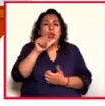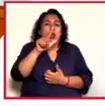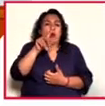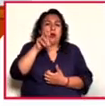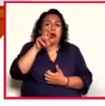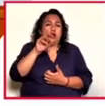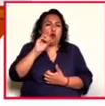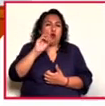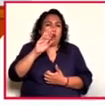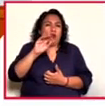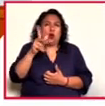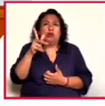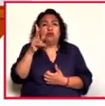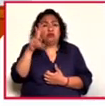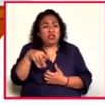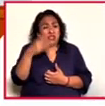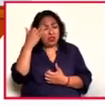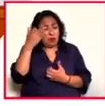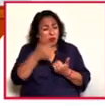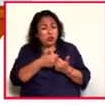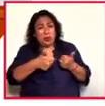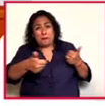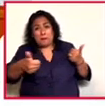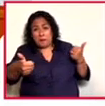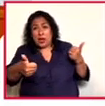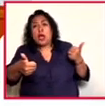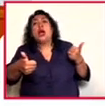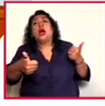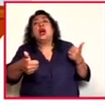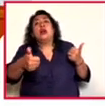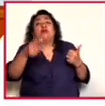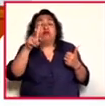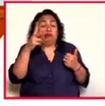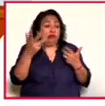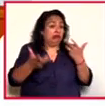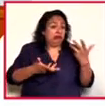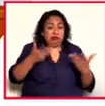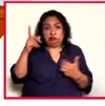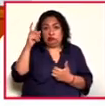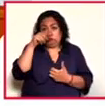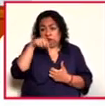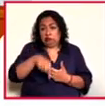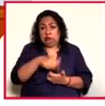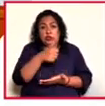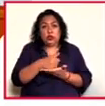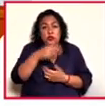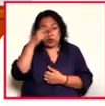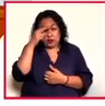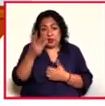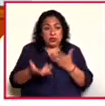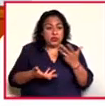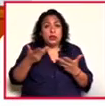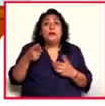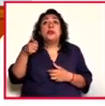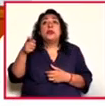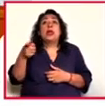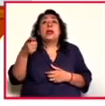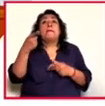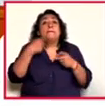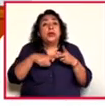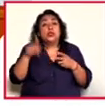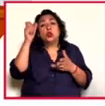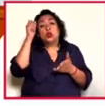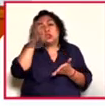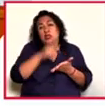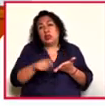los dejó de ver mucho, mucho tiempo, así que se las vieron muy difíciles aquí en la Ciudad de México. Él apenas empezó a escribir,